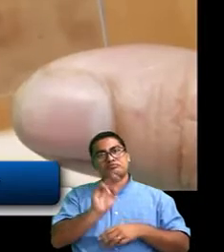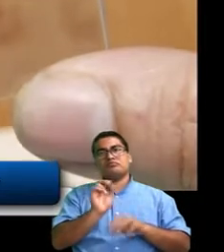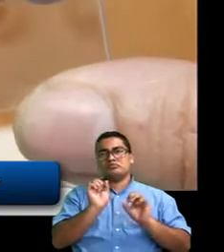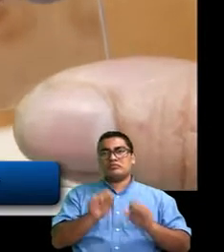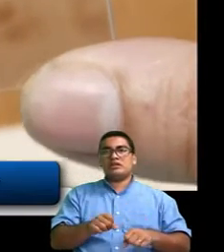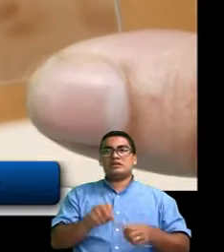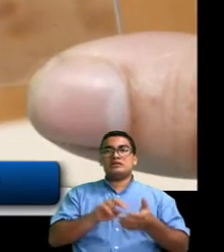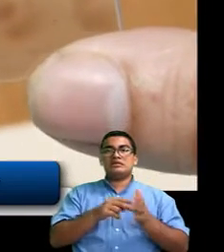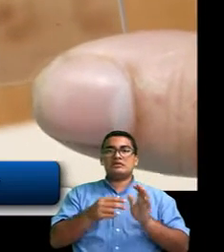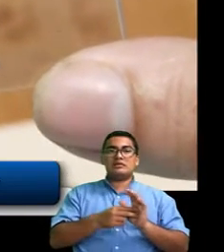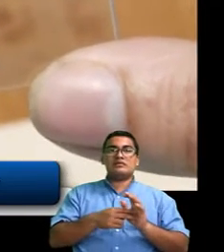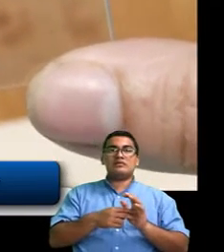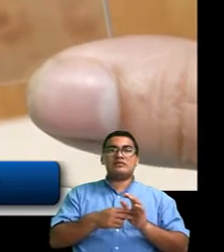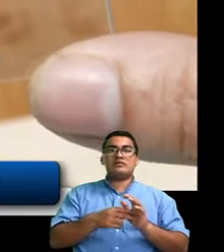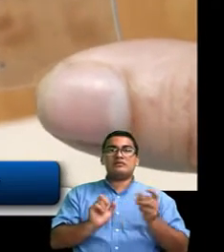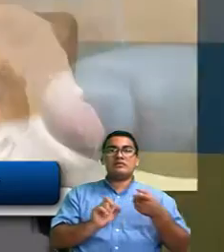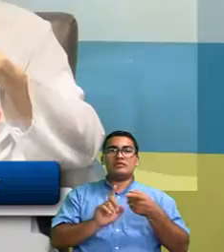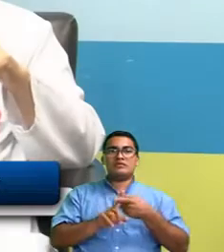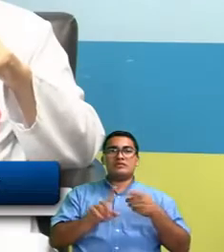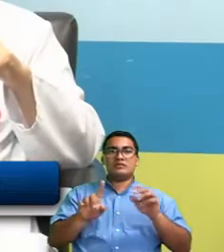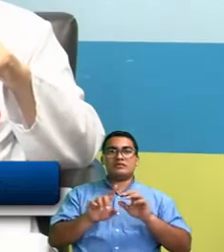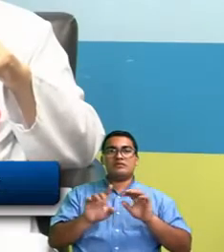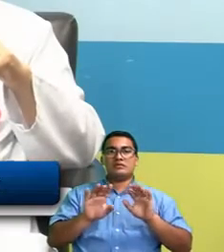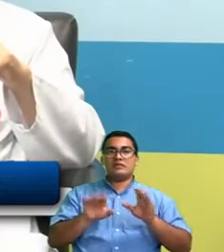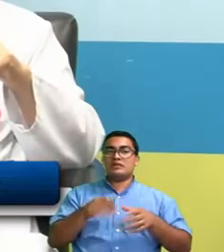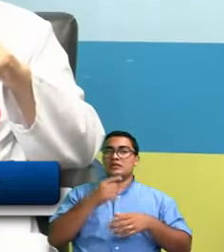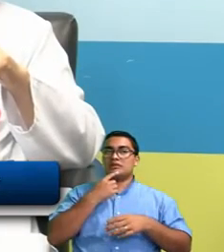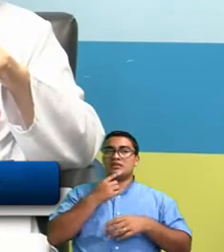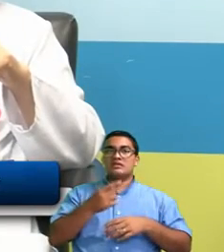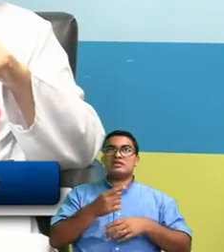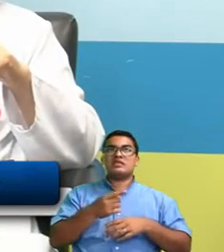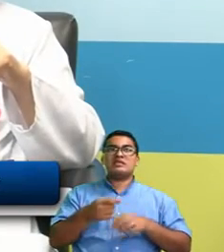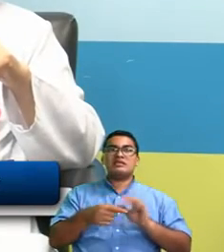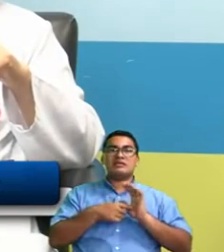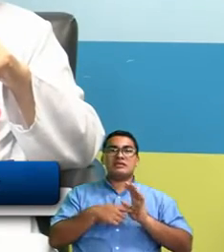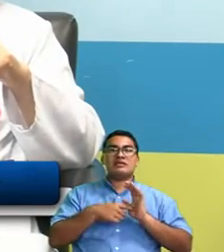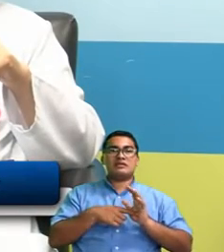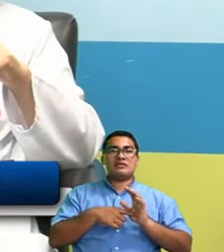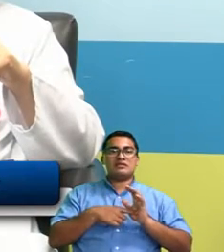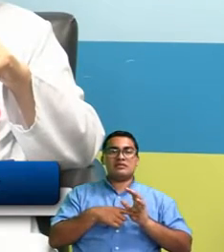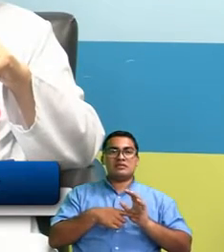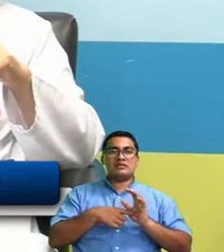está positivo van a buscar a la paciente a su casa. Por ejemplo, miramos también una plaquita